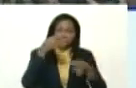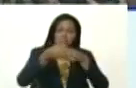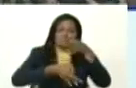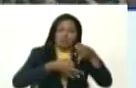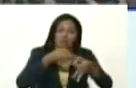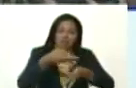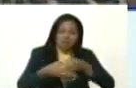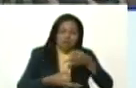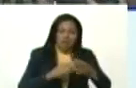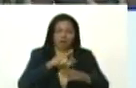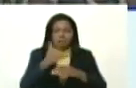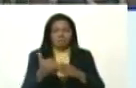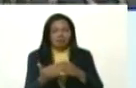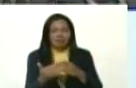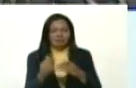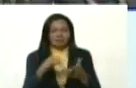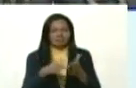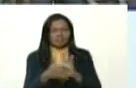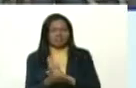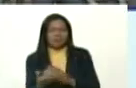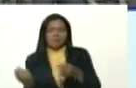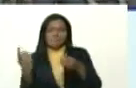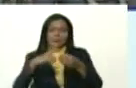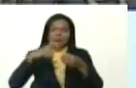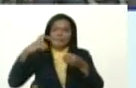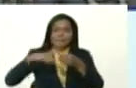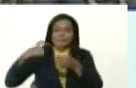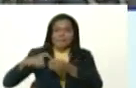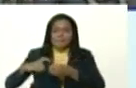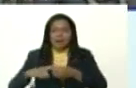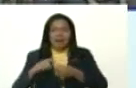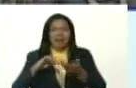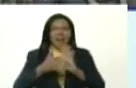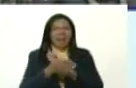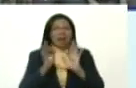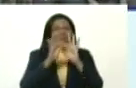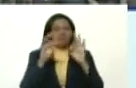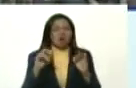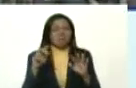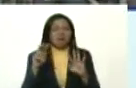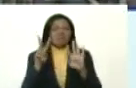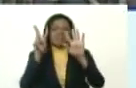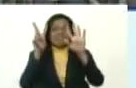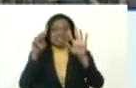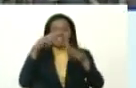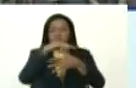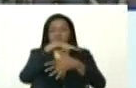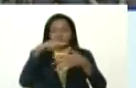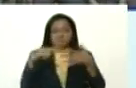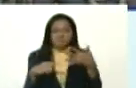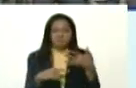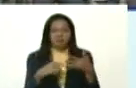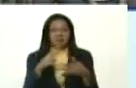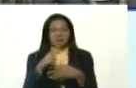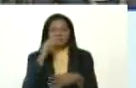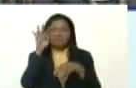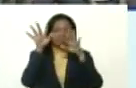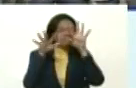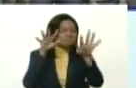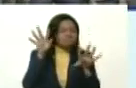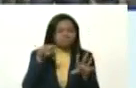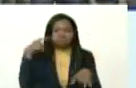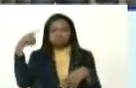es el plan de incorporación y la aplicación de las 7 líneas, porque no vamos a ir a ciegas, no vamos a ir a lo